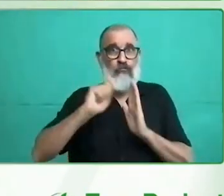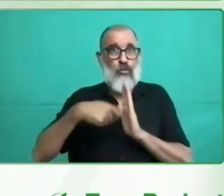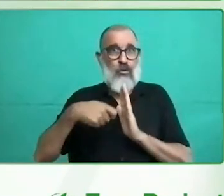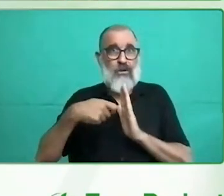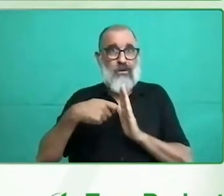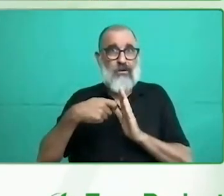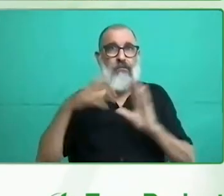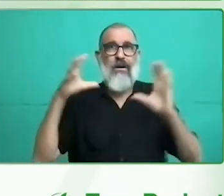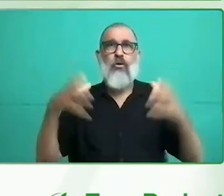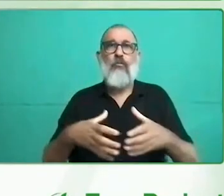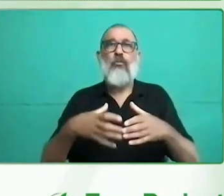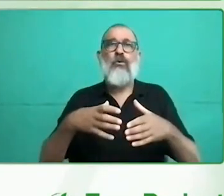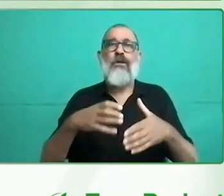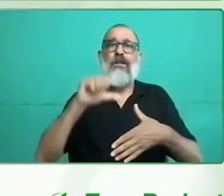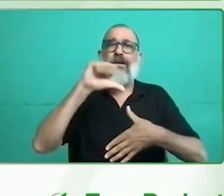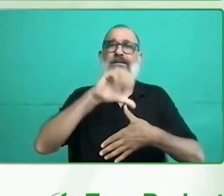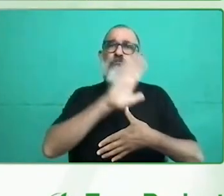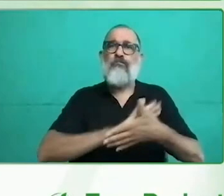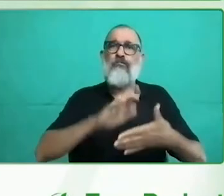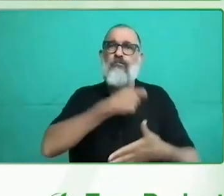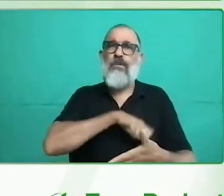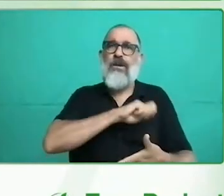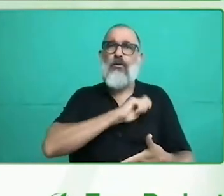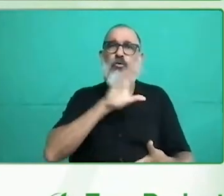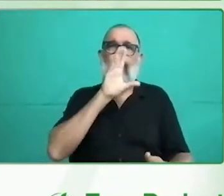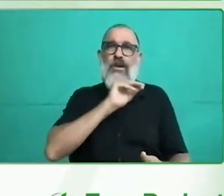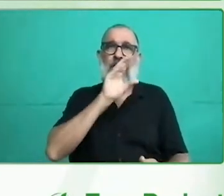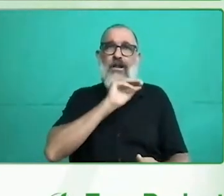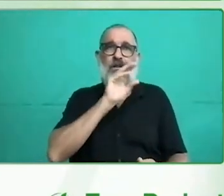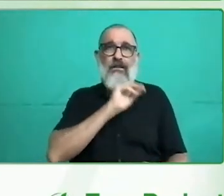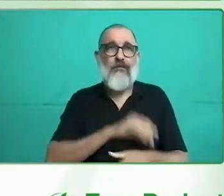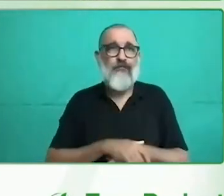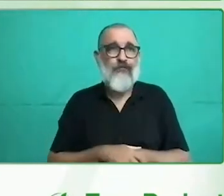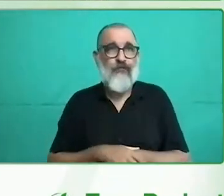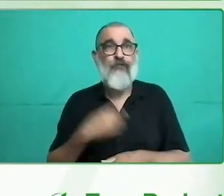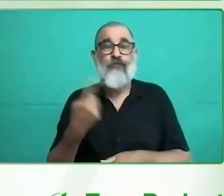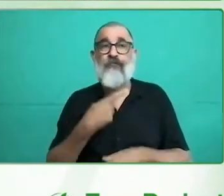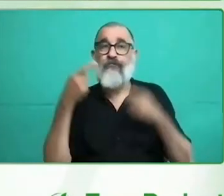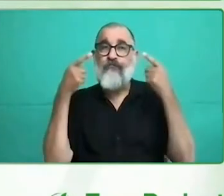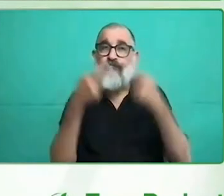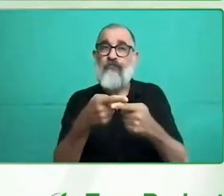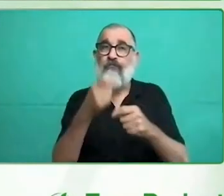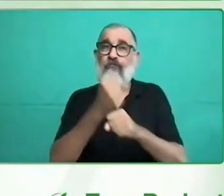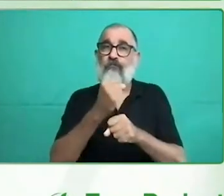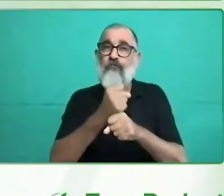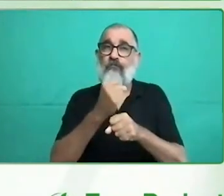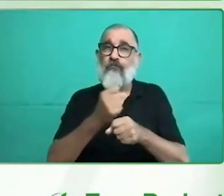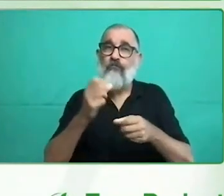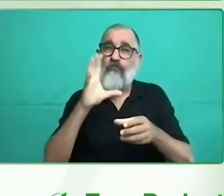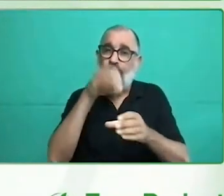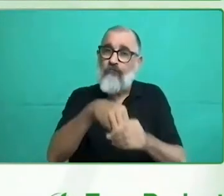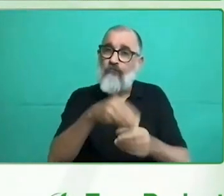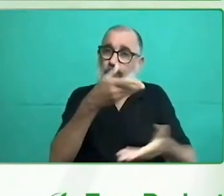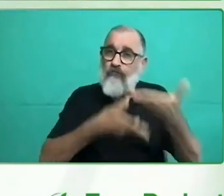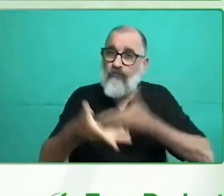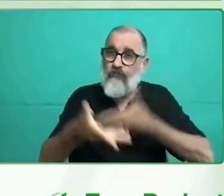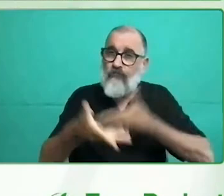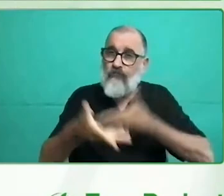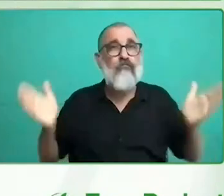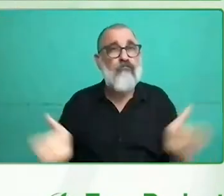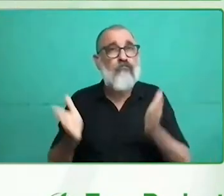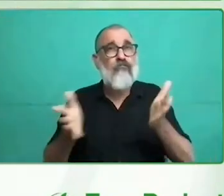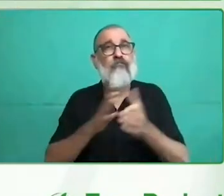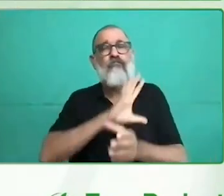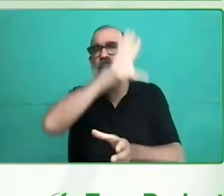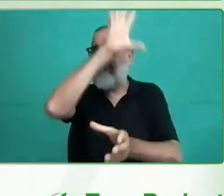la formación, el empleo y la accesibilidad, siendo el empleo uno de los objetivos prioritarios al que destinamos